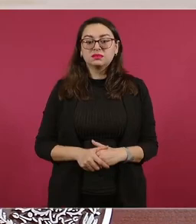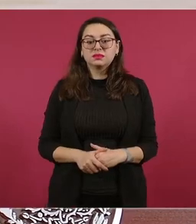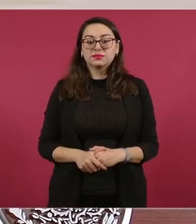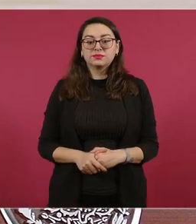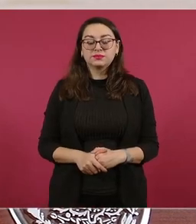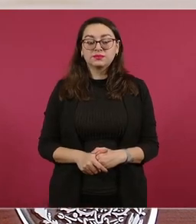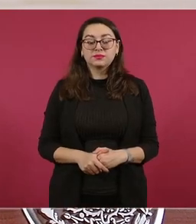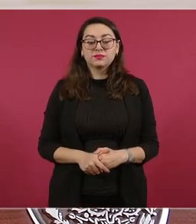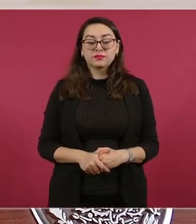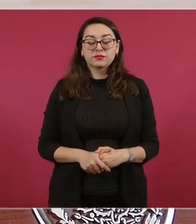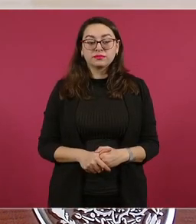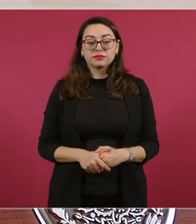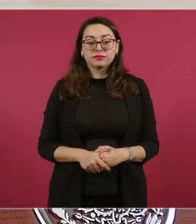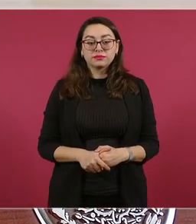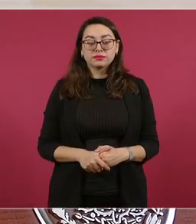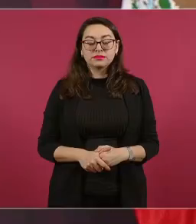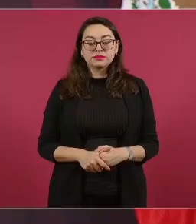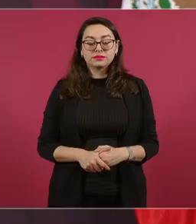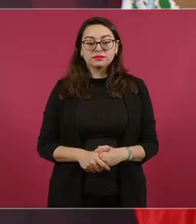además,